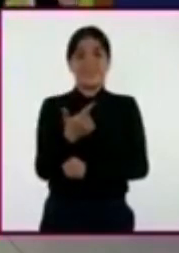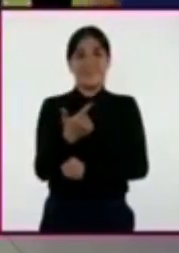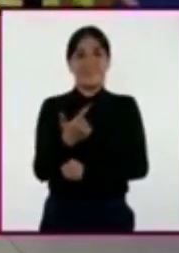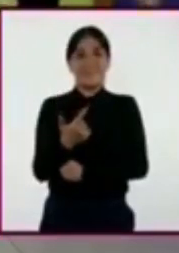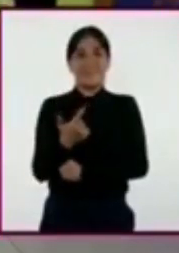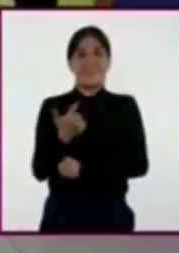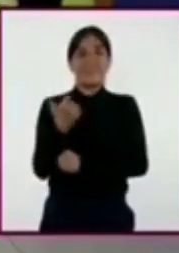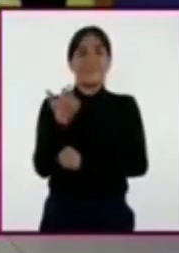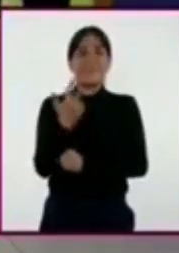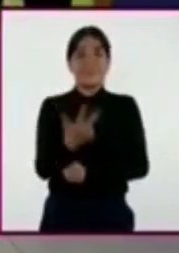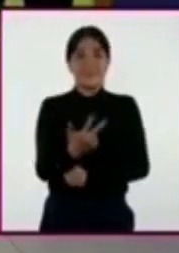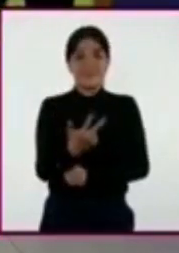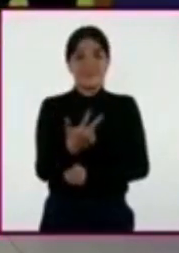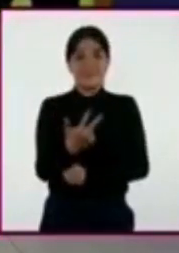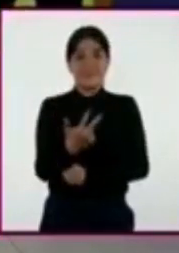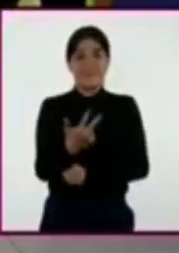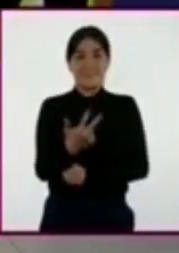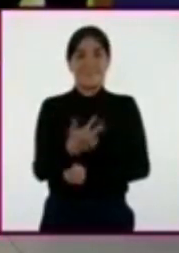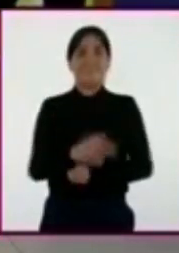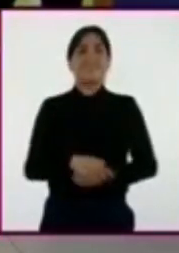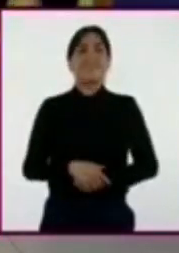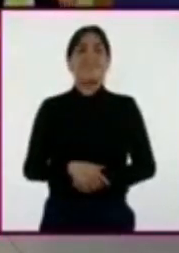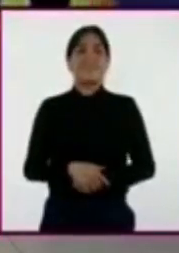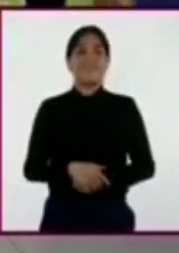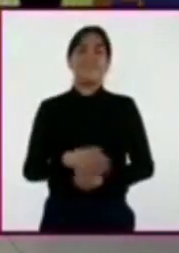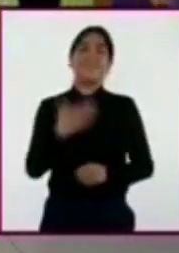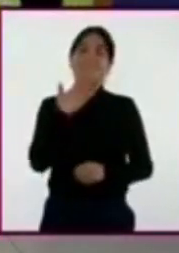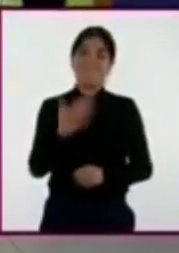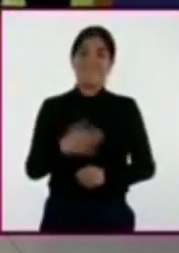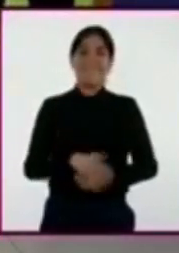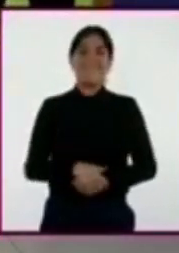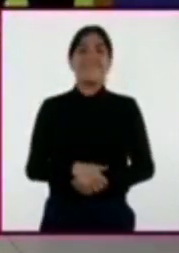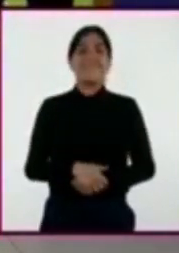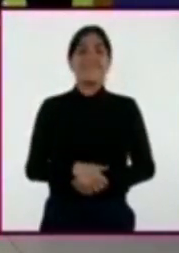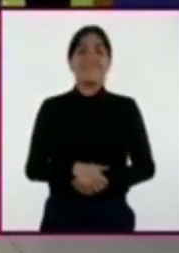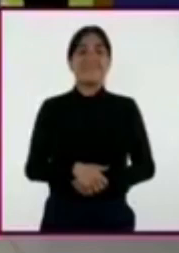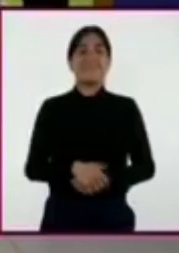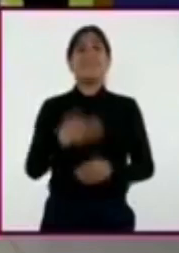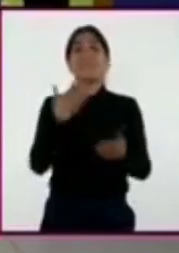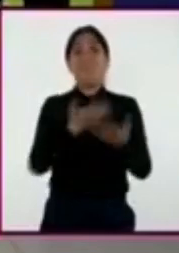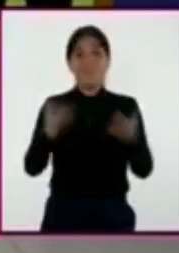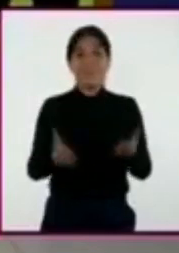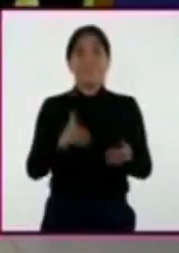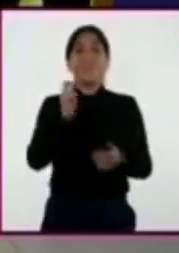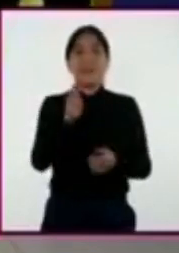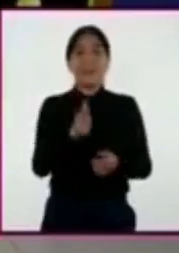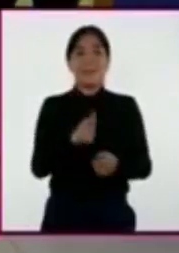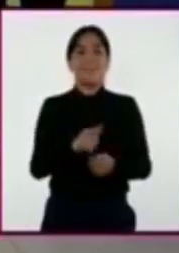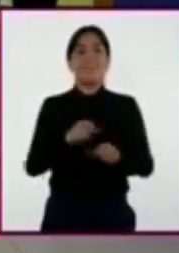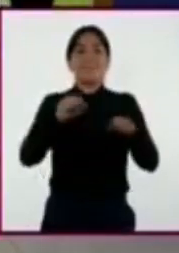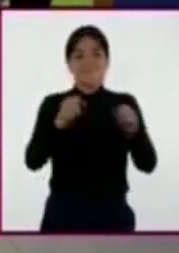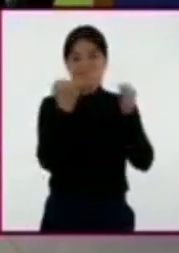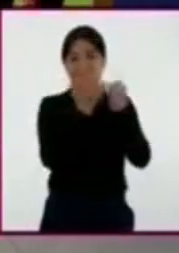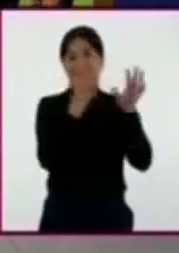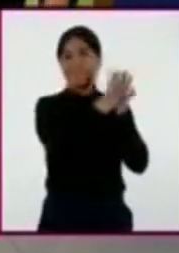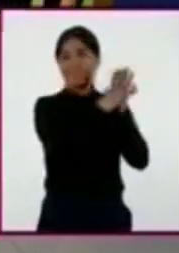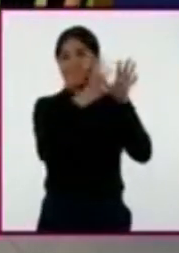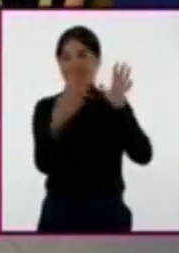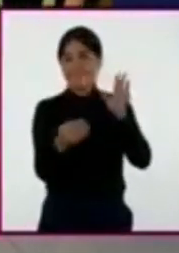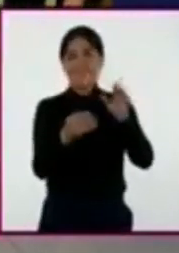7 y 8, muy bien. Ahora vamos a pisar nuestra